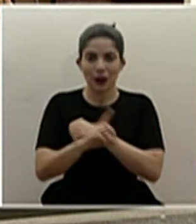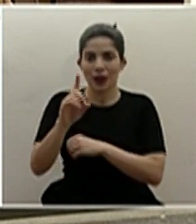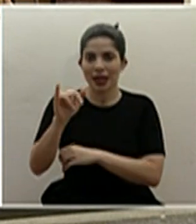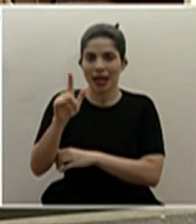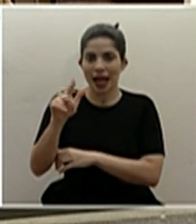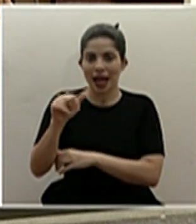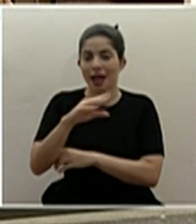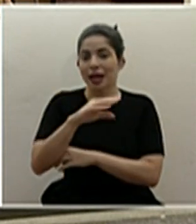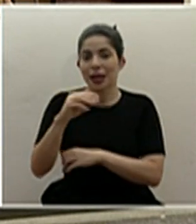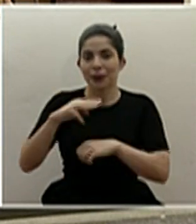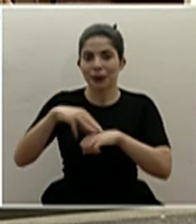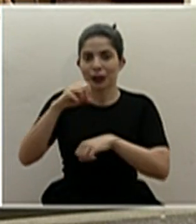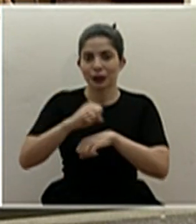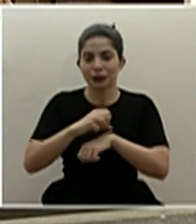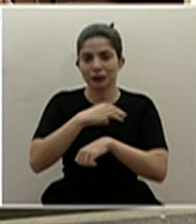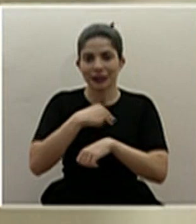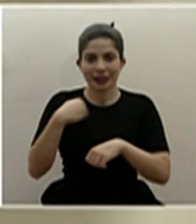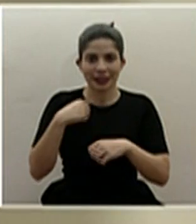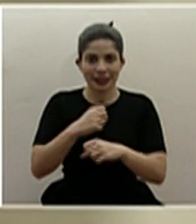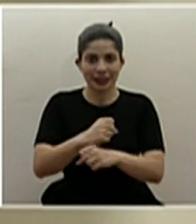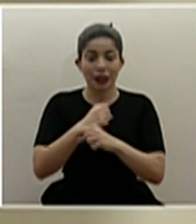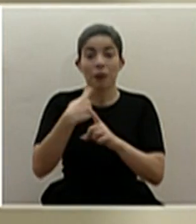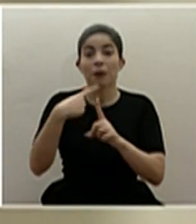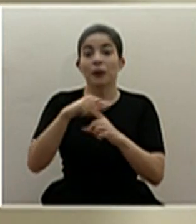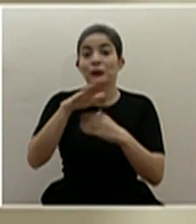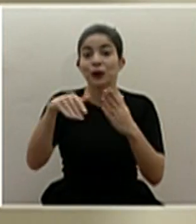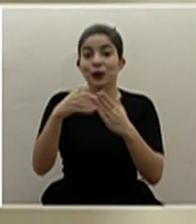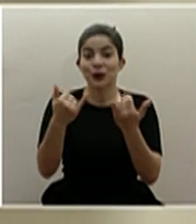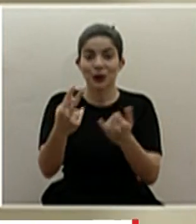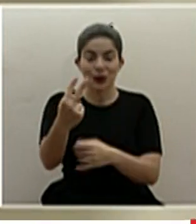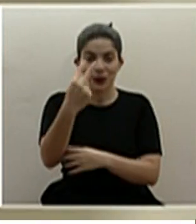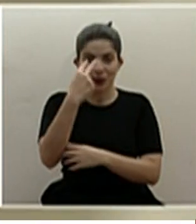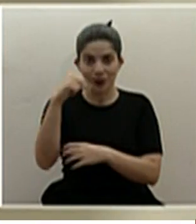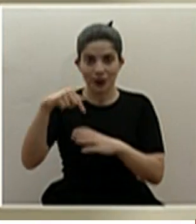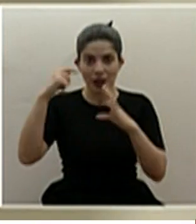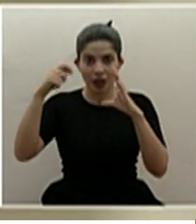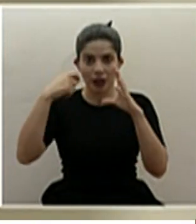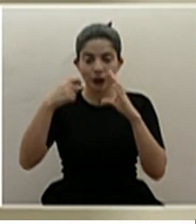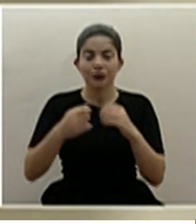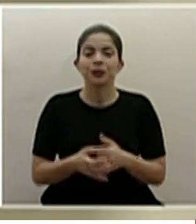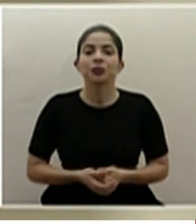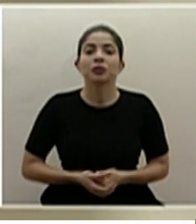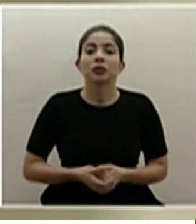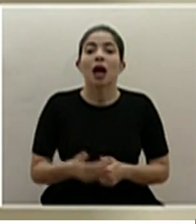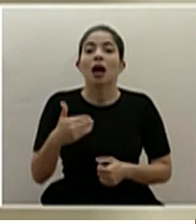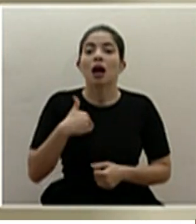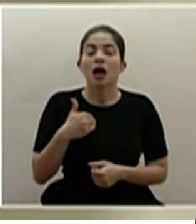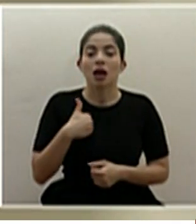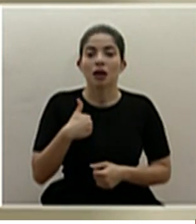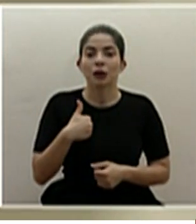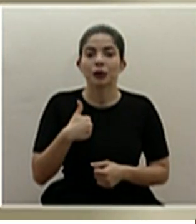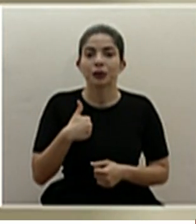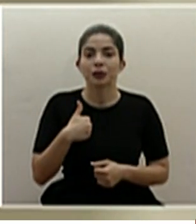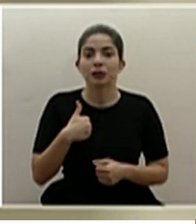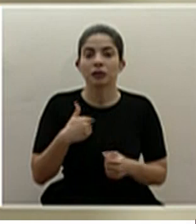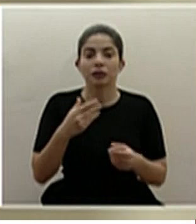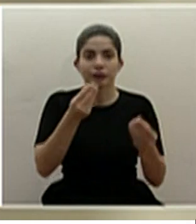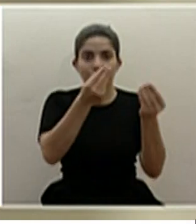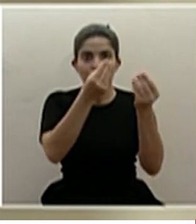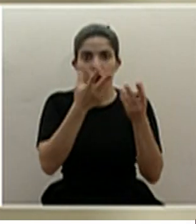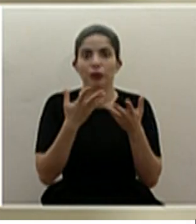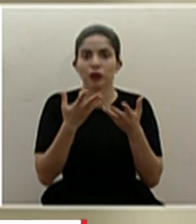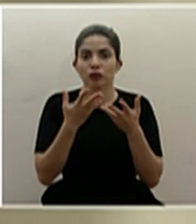ministro de Seguridad, y a todos los que están siguiendo la transmisión el día de hoy, que tenemos el